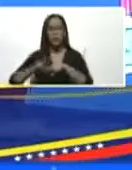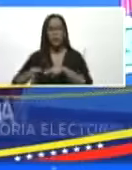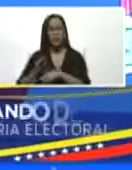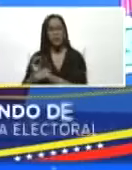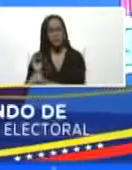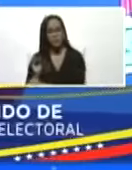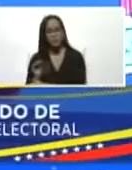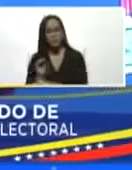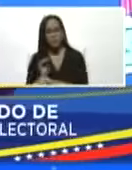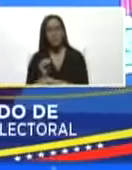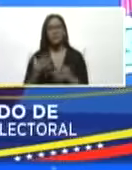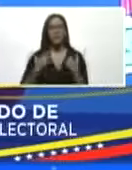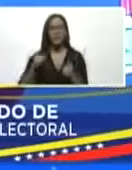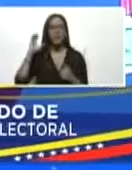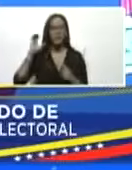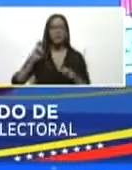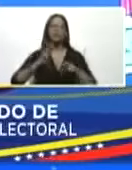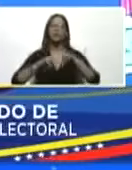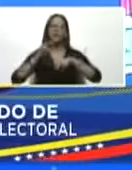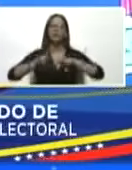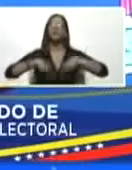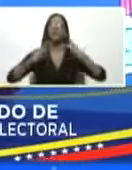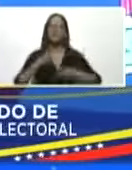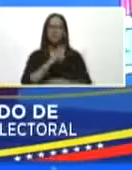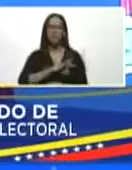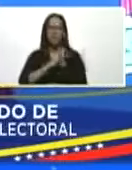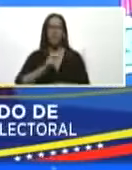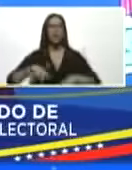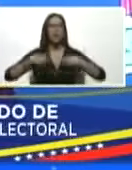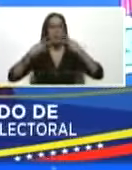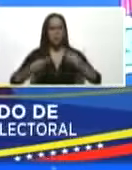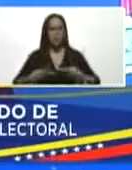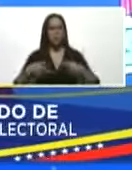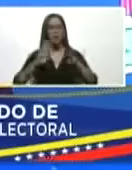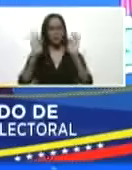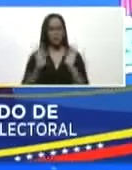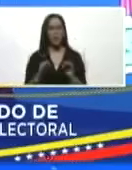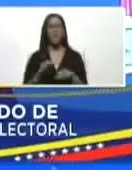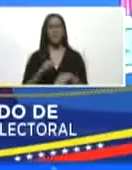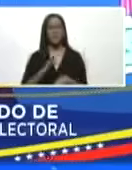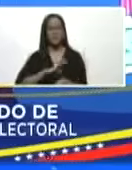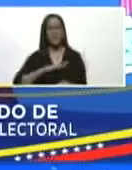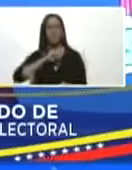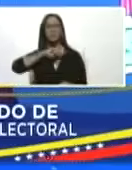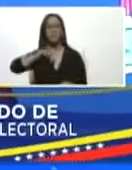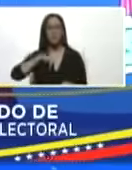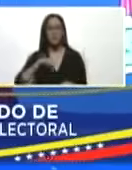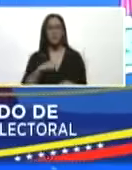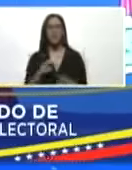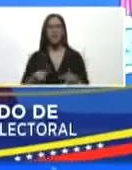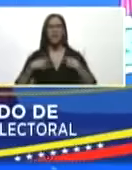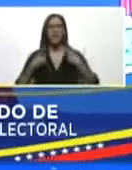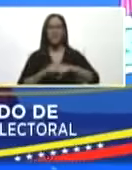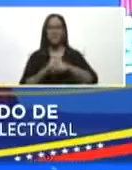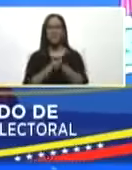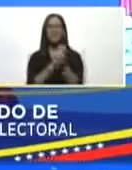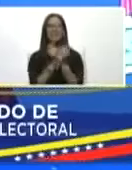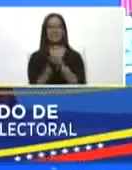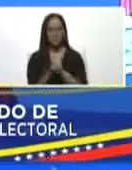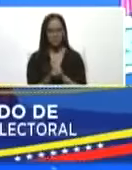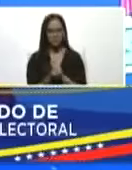patria y construyendo una nueva sociedad, una nueva civilización. Por eso estamos en una nueva época de